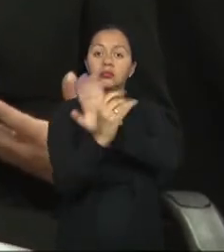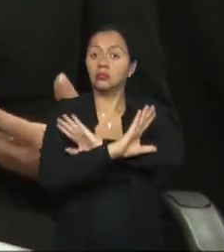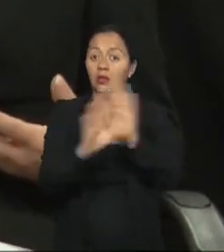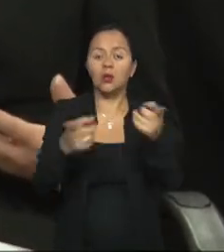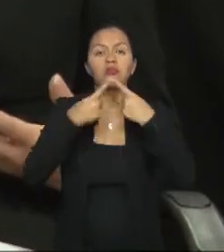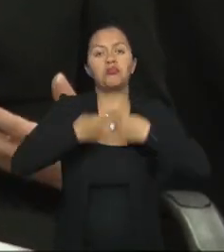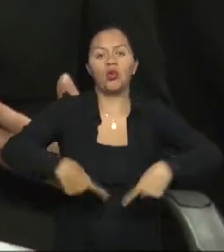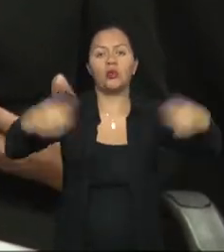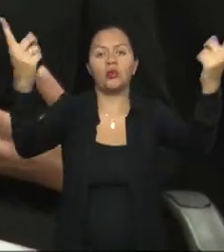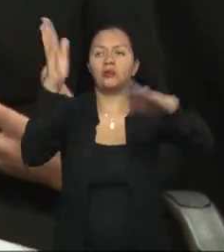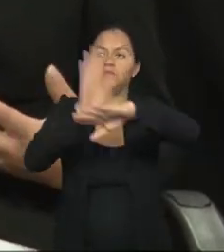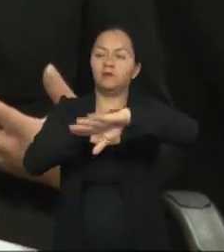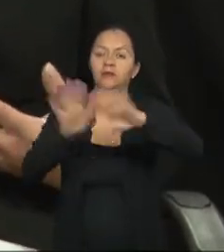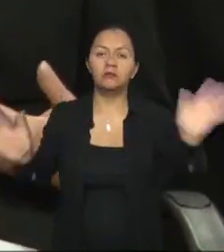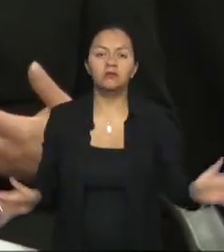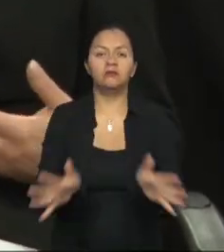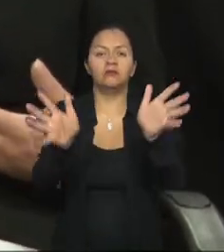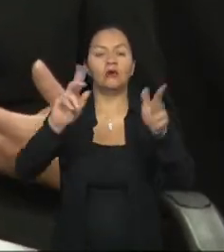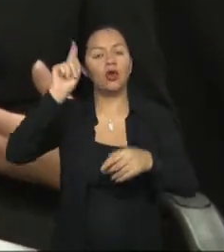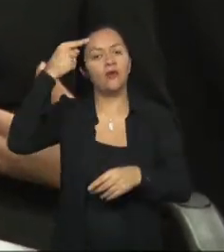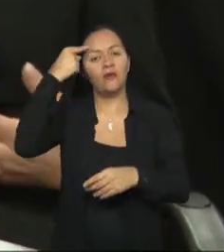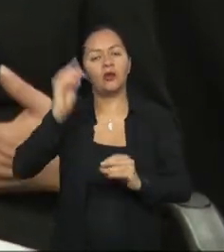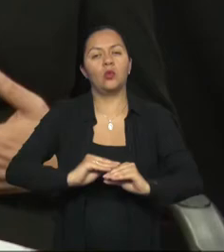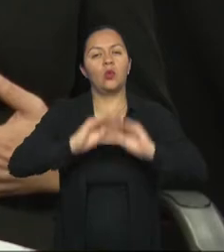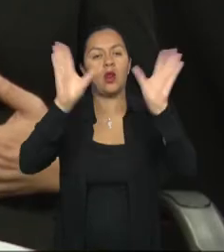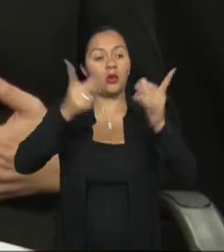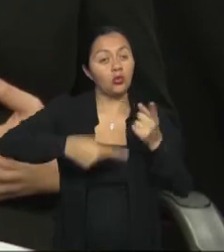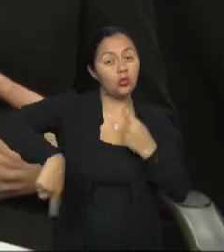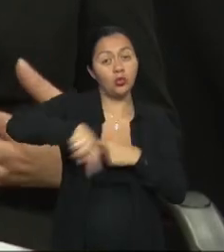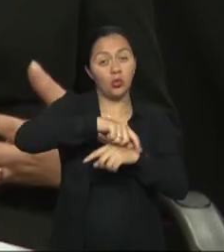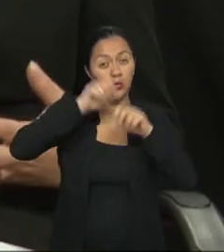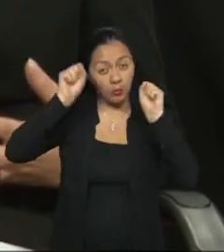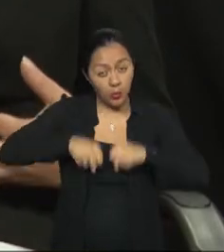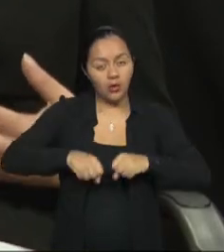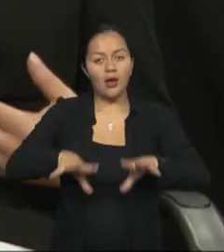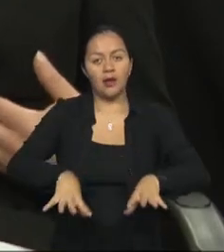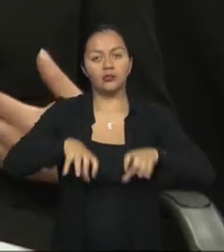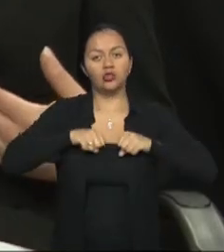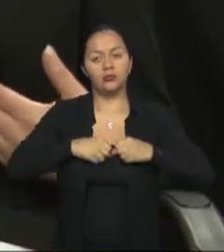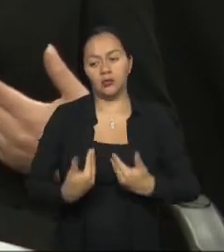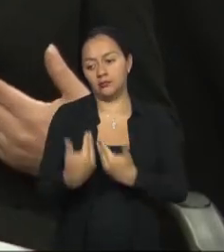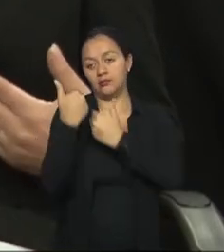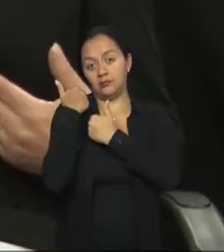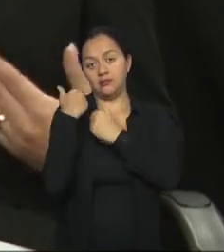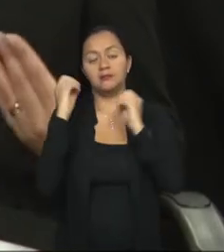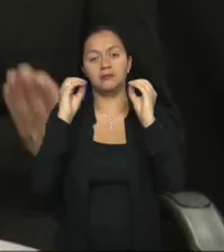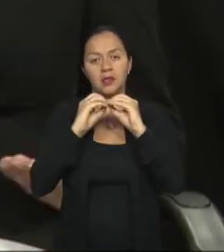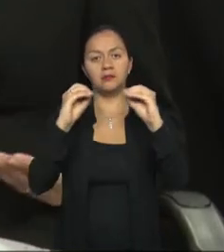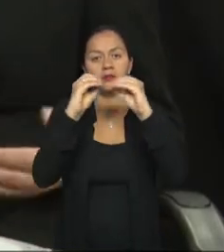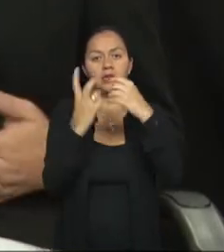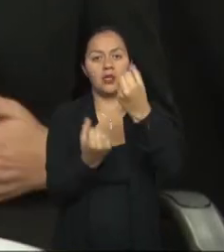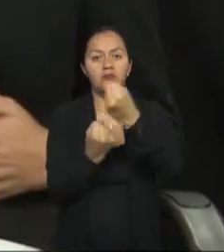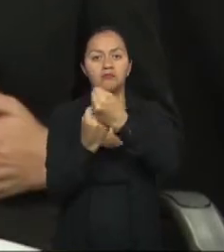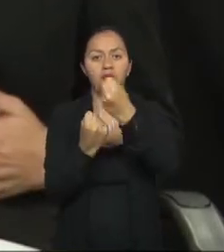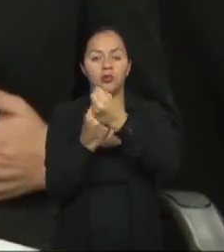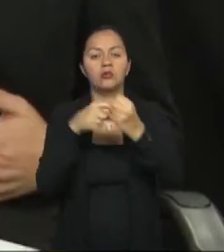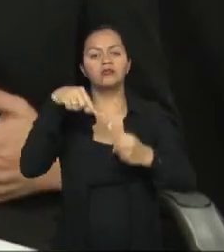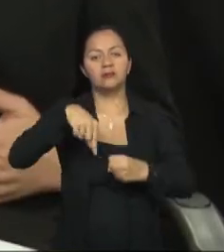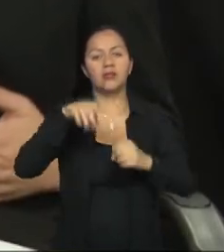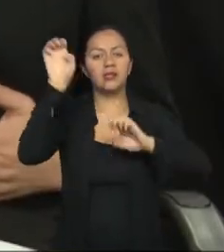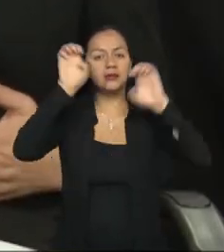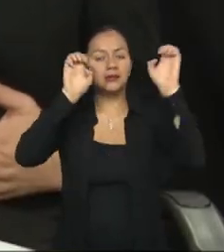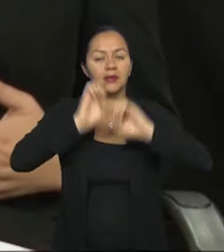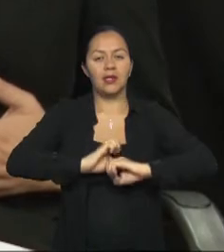pues también incentivamos a que los gobiernos puedan asumir o apoyar esta